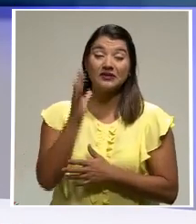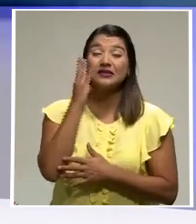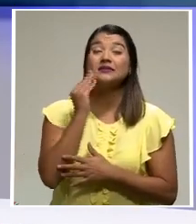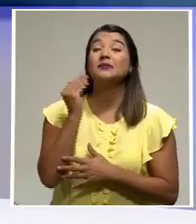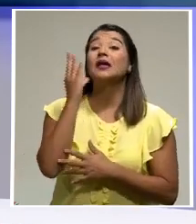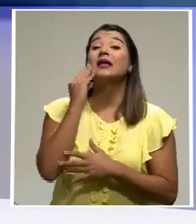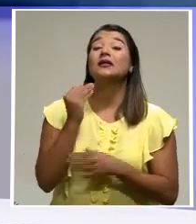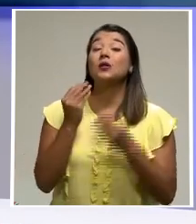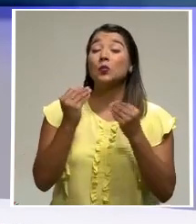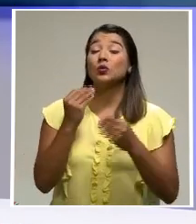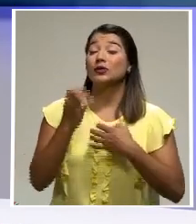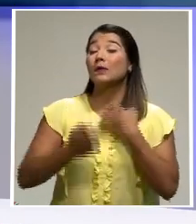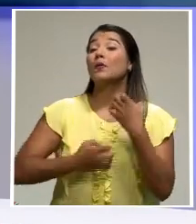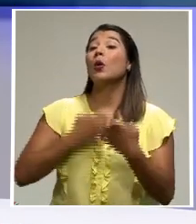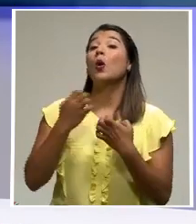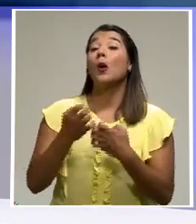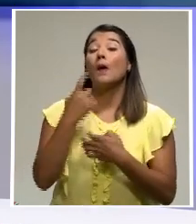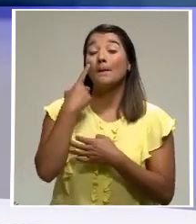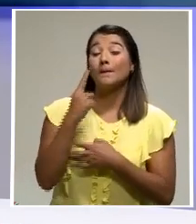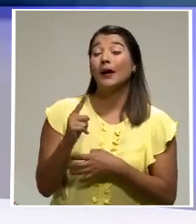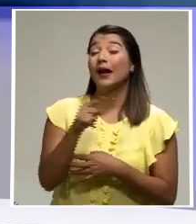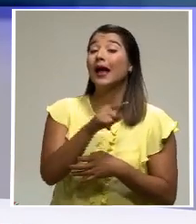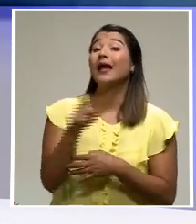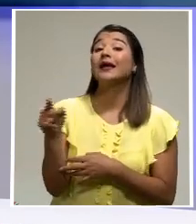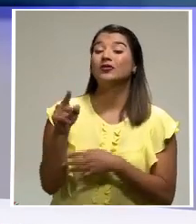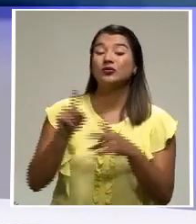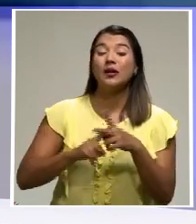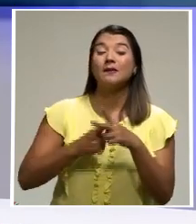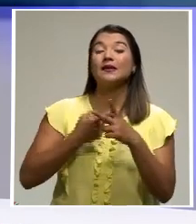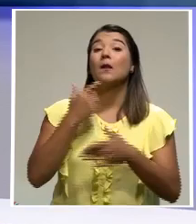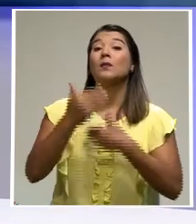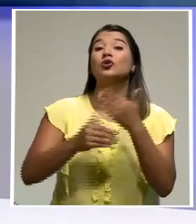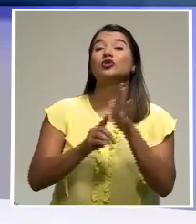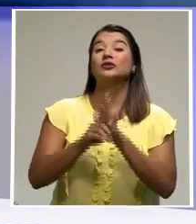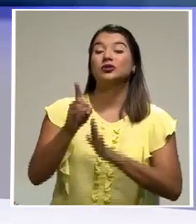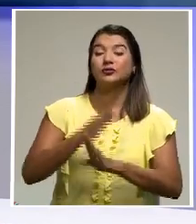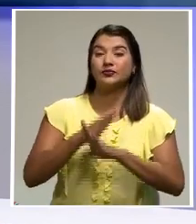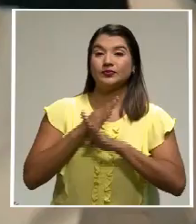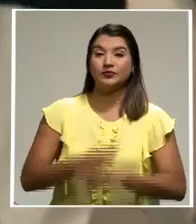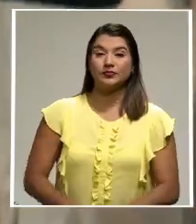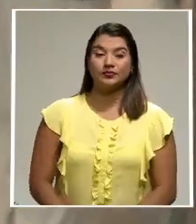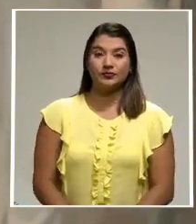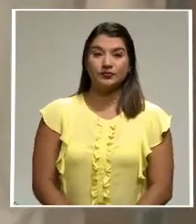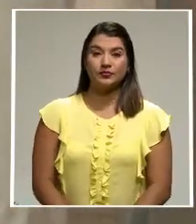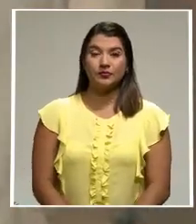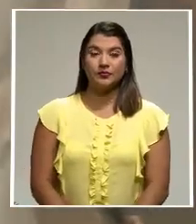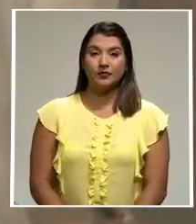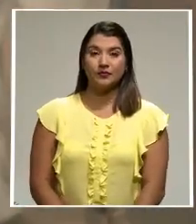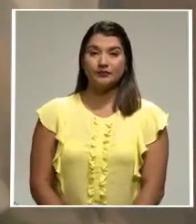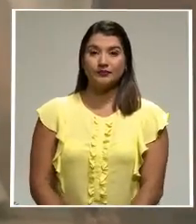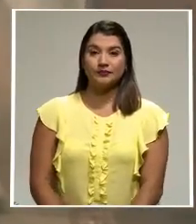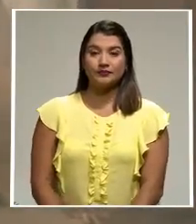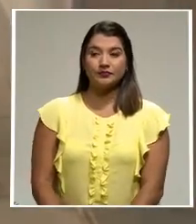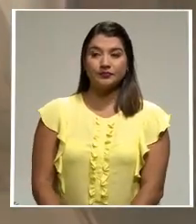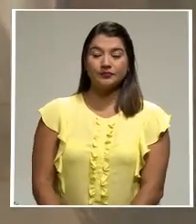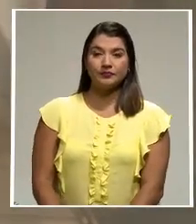experiencia emocionante para estos pioneros de la inmunización. ¡Vamos, que vamos de fiesta!